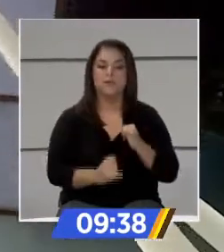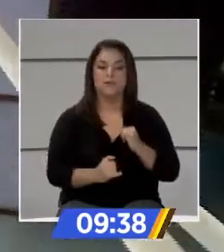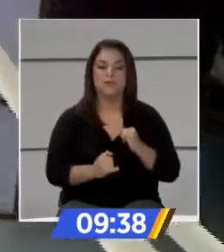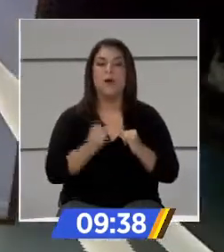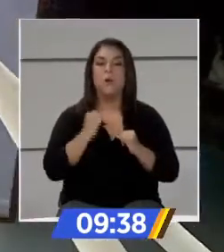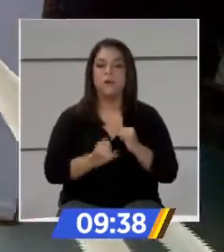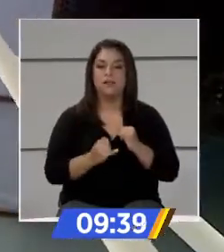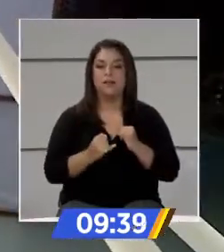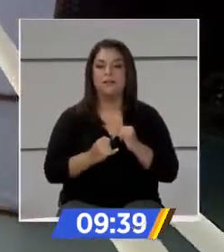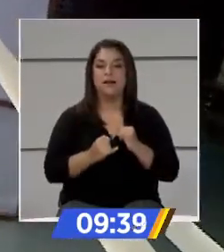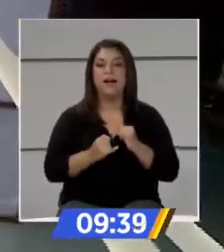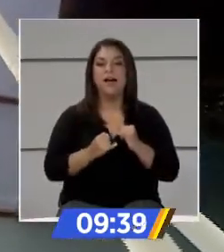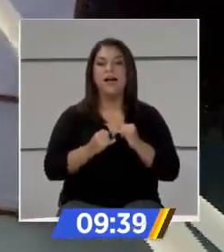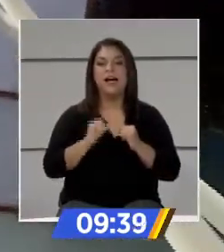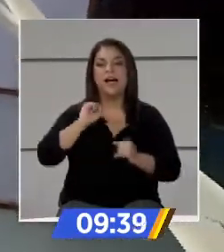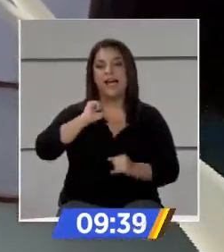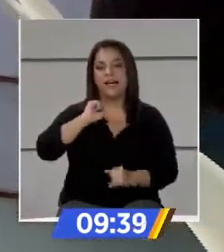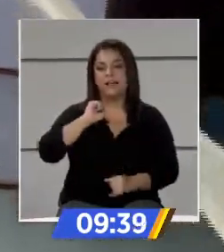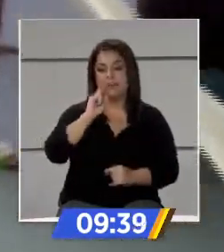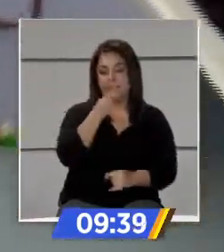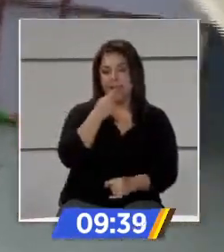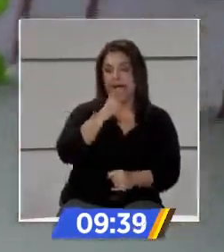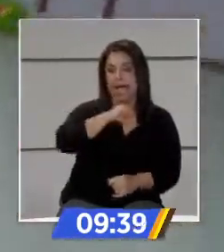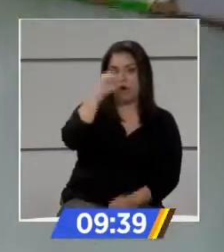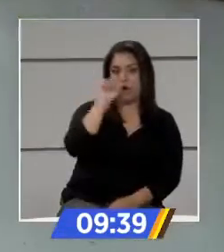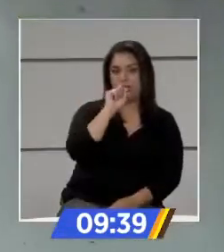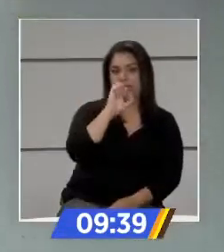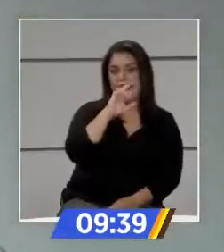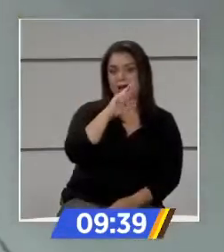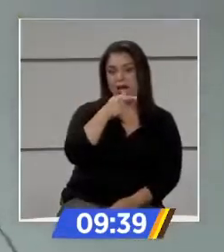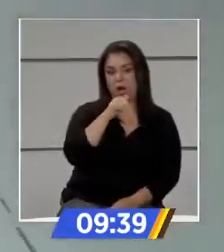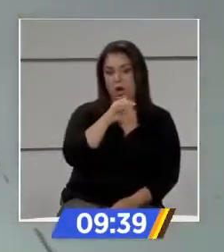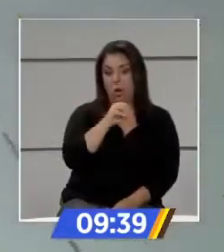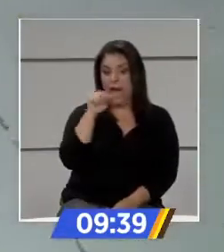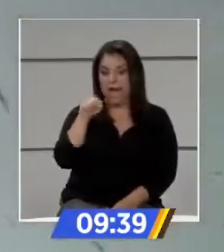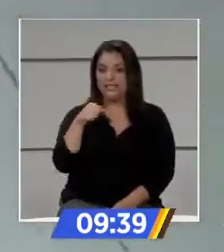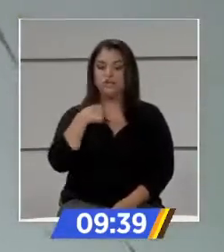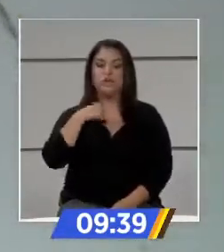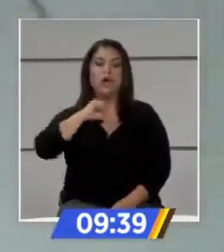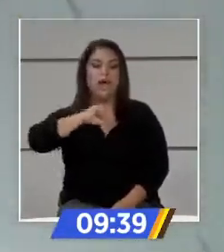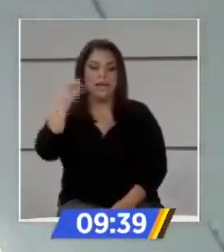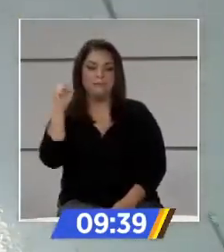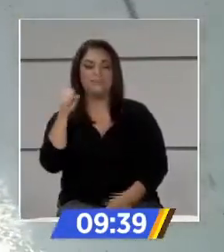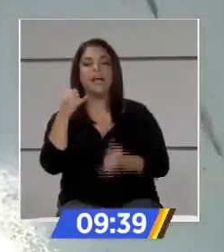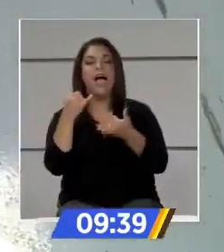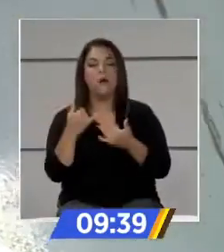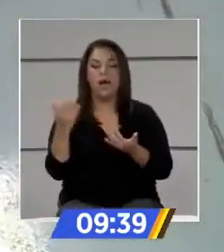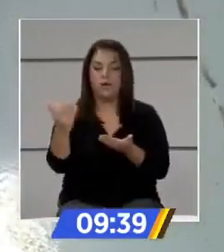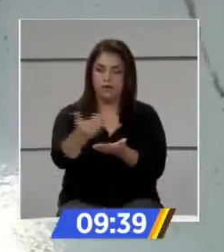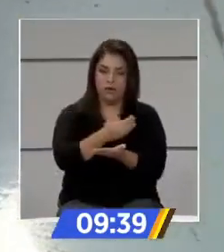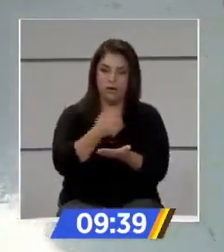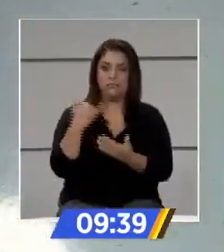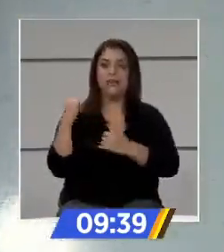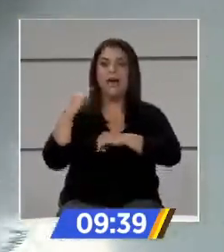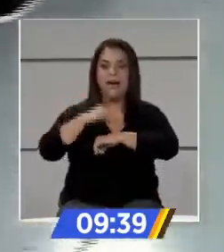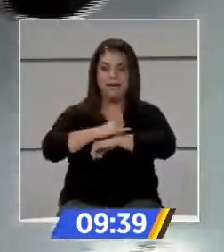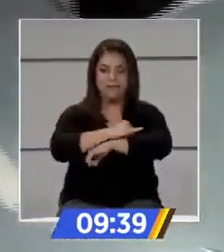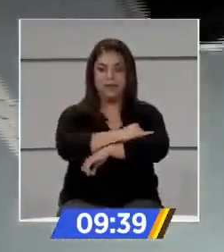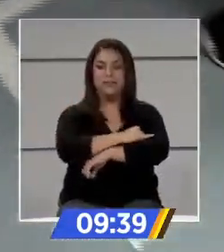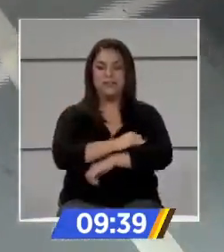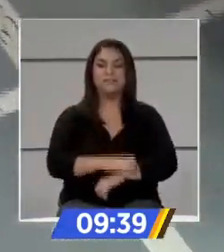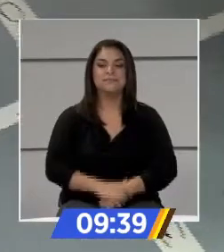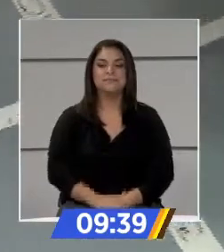usted. En esta usted gané yo. Ok, perfecto. Ok. Vamos a recoger nuestros aviones. ¿Vos me